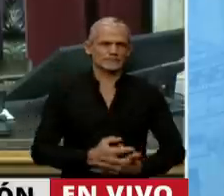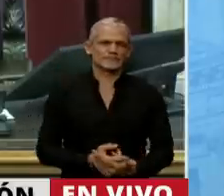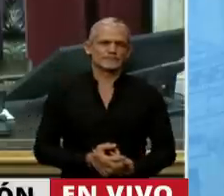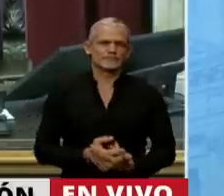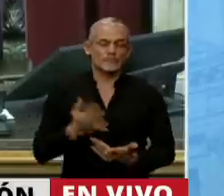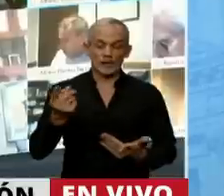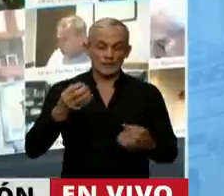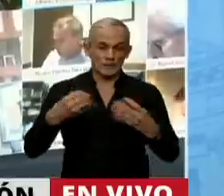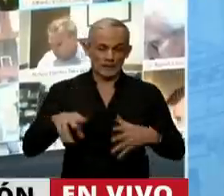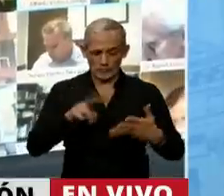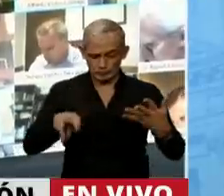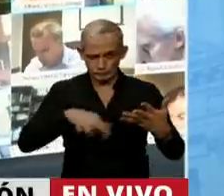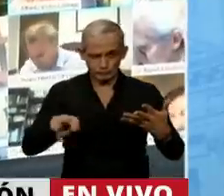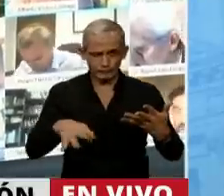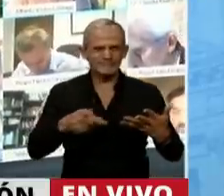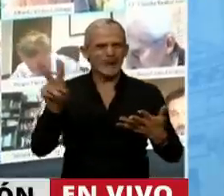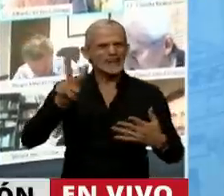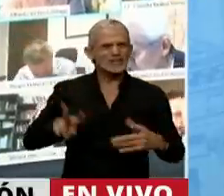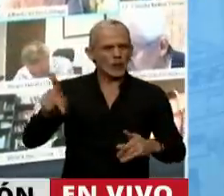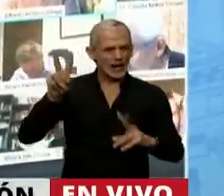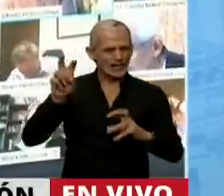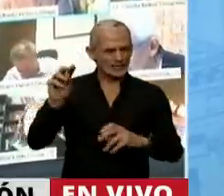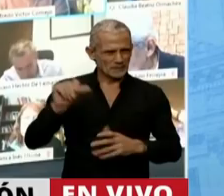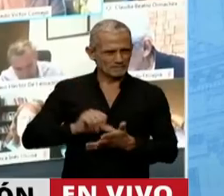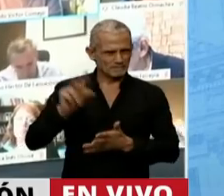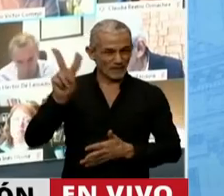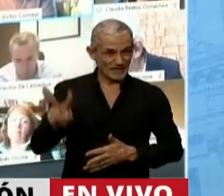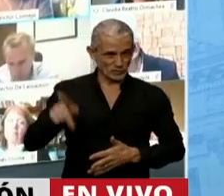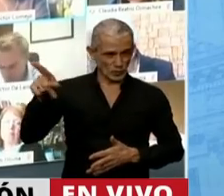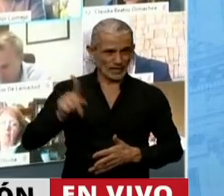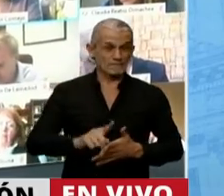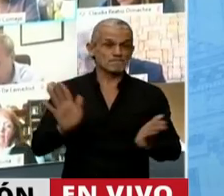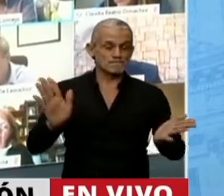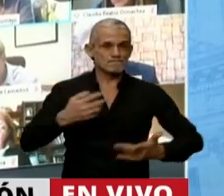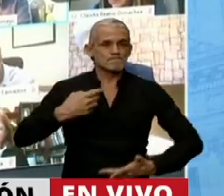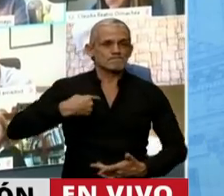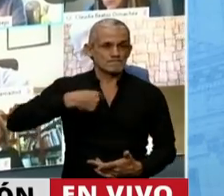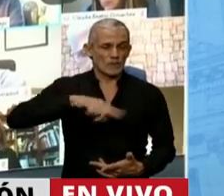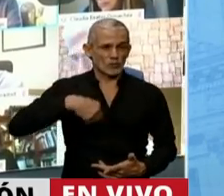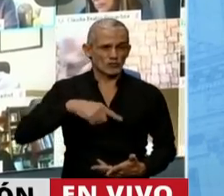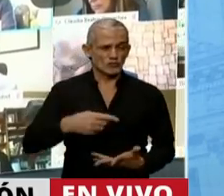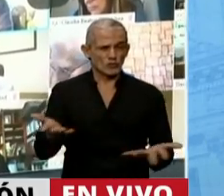A ver, ¿dónde tengo? Ah, lo de Venezuela. A ver, nosotros...